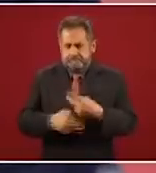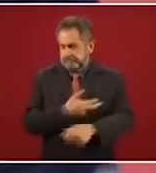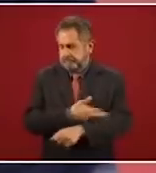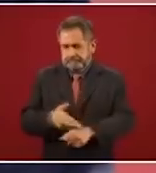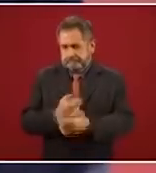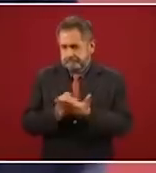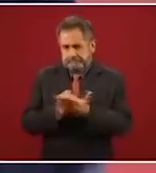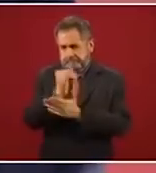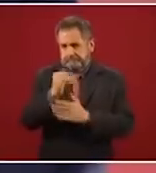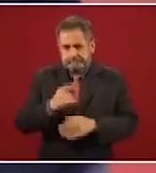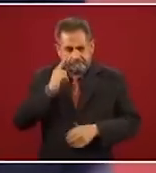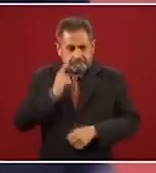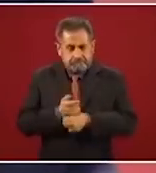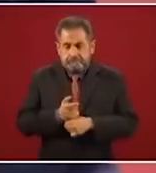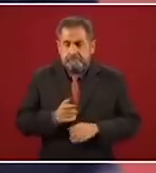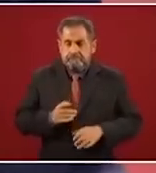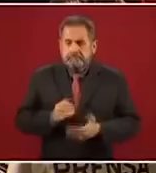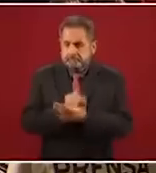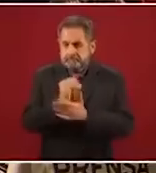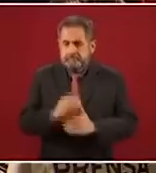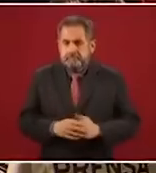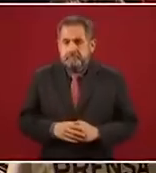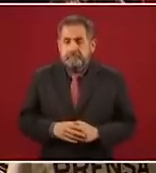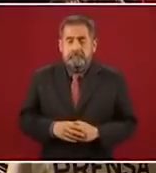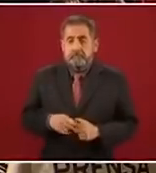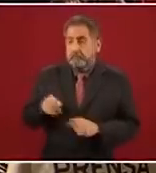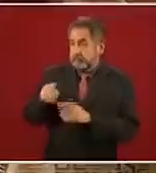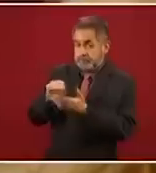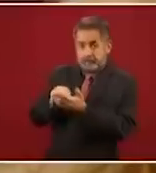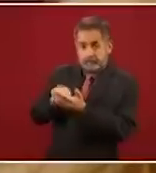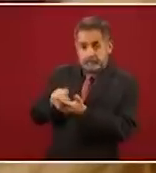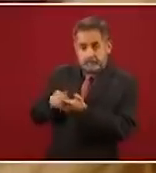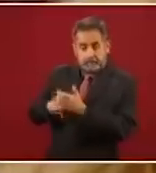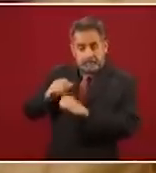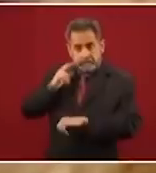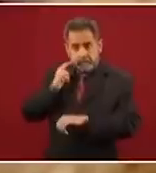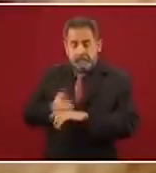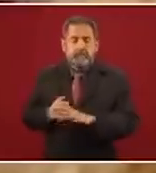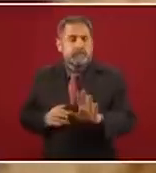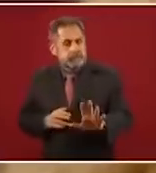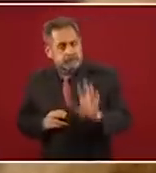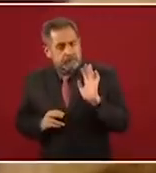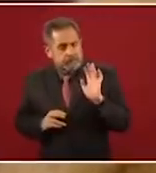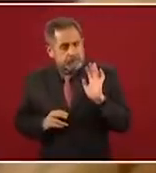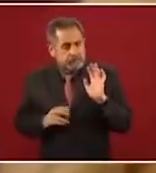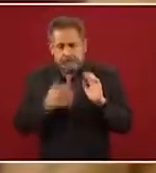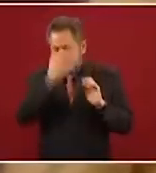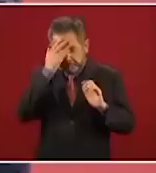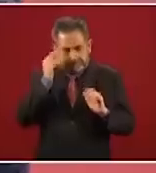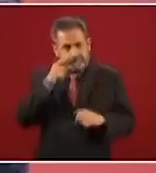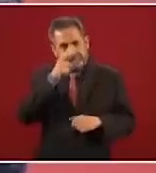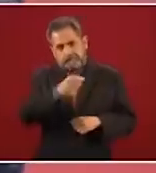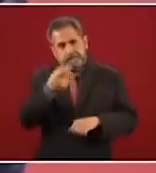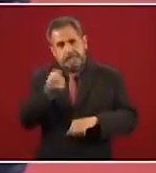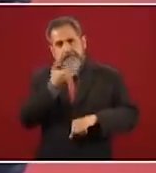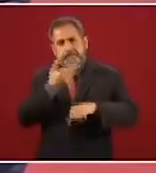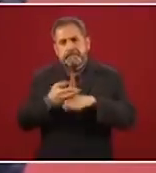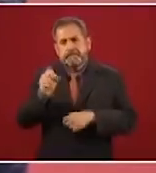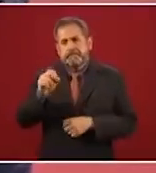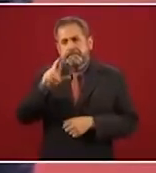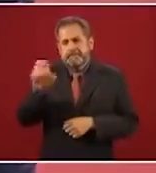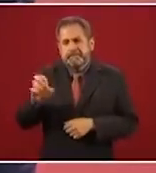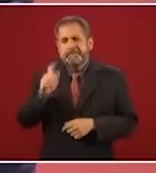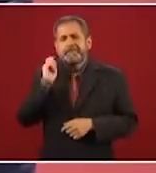procediera de acuerdo a lo que más convenía. ¿Permanecerá en el cargo mientras se lleva a cabo la indagatoria? Eso lo van a resolver en la Secretaría. Lo que sí